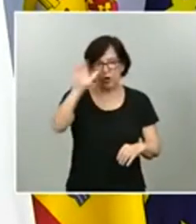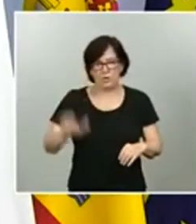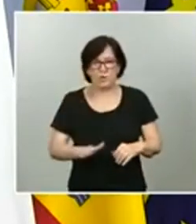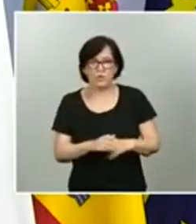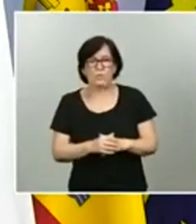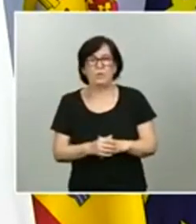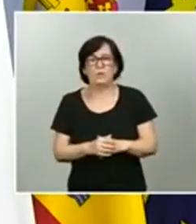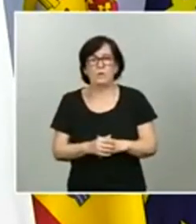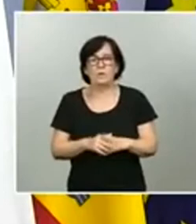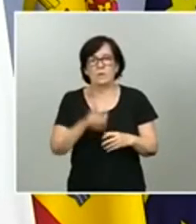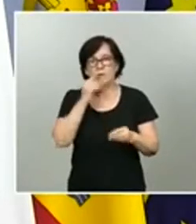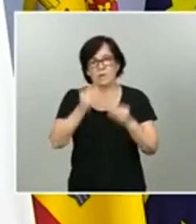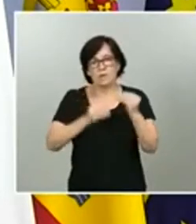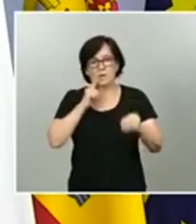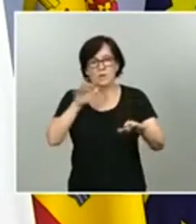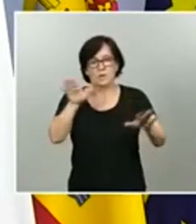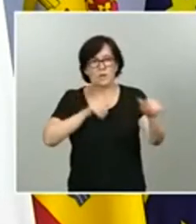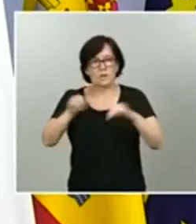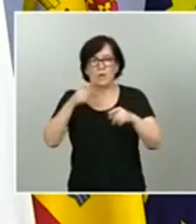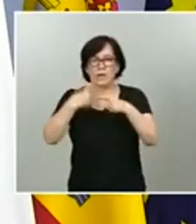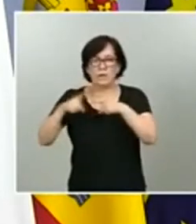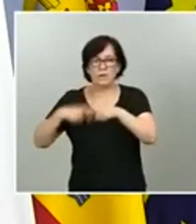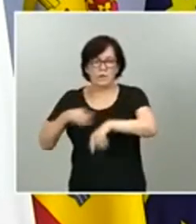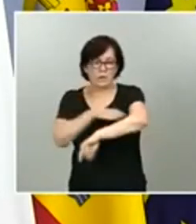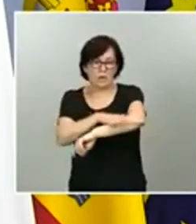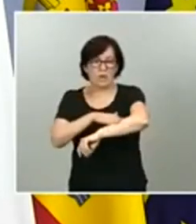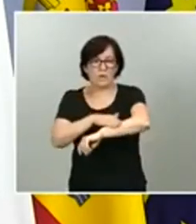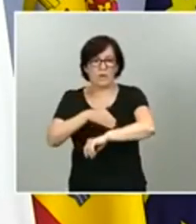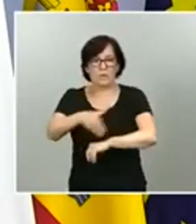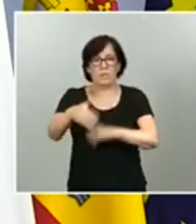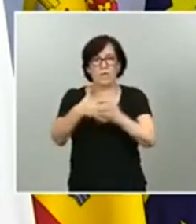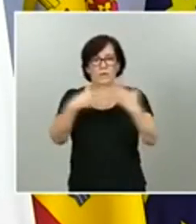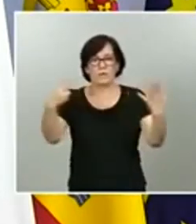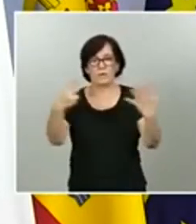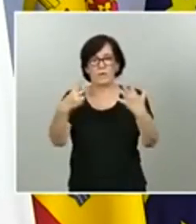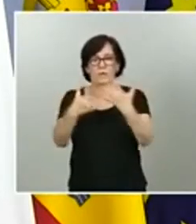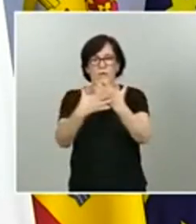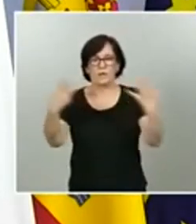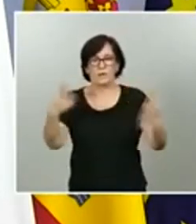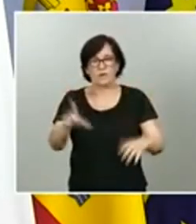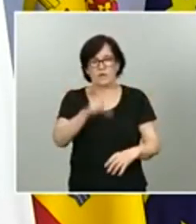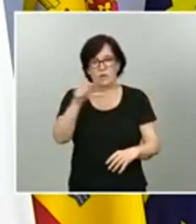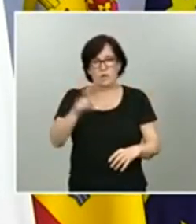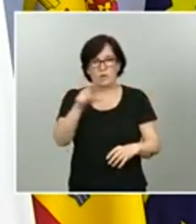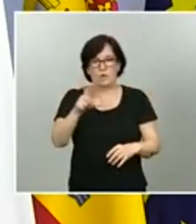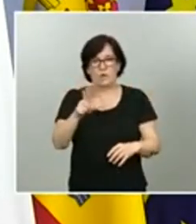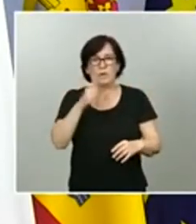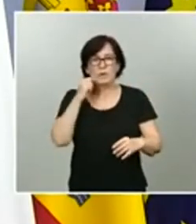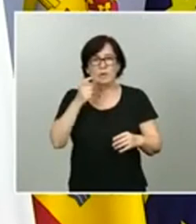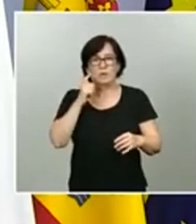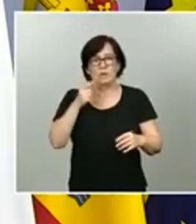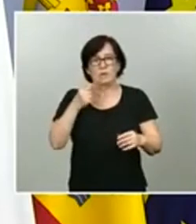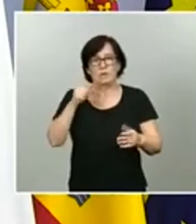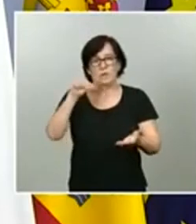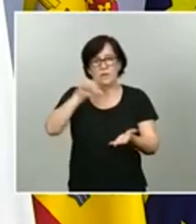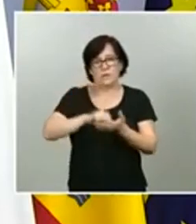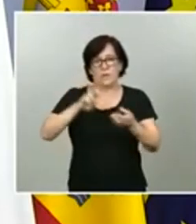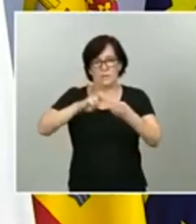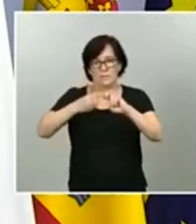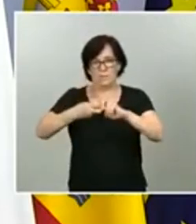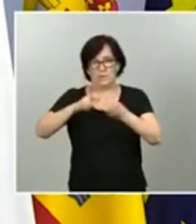estamos convocados los distintos gobiernos el próximo 17 y 18 de julio en la capital belga de Bruselas. Y en ese